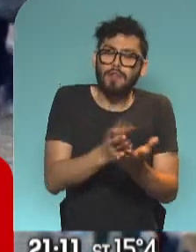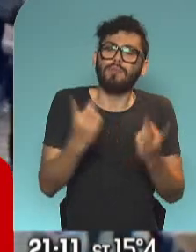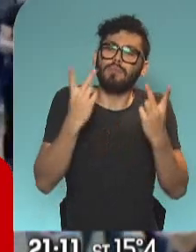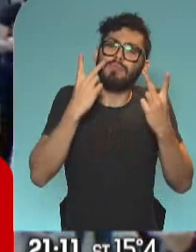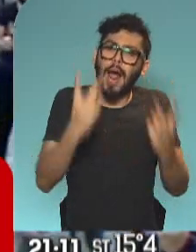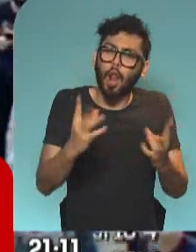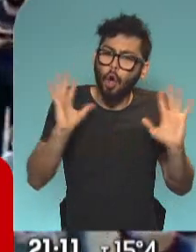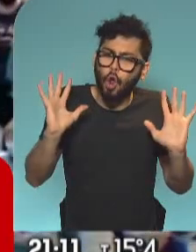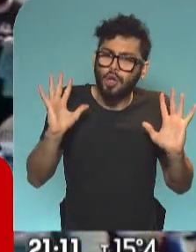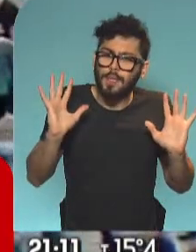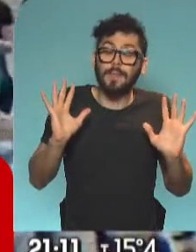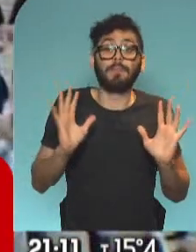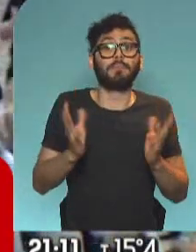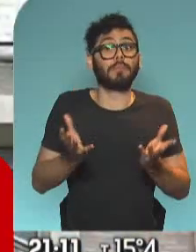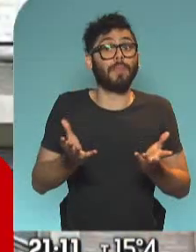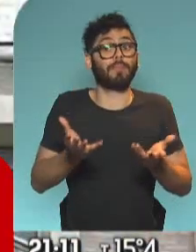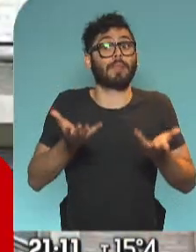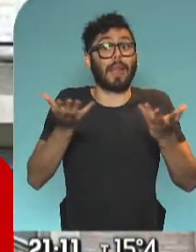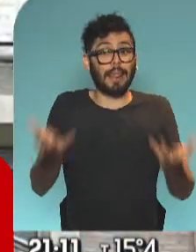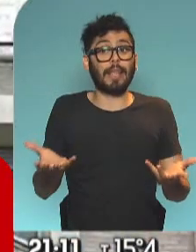diversidad sexual. Entonces,